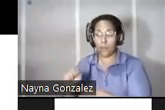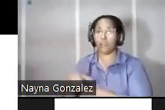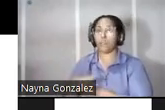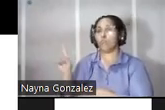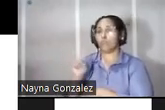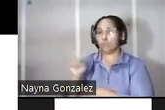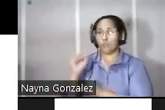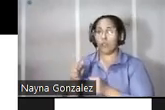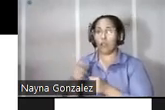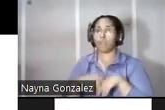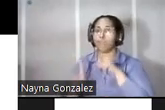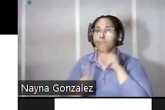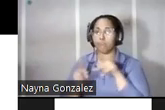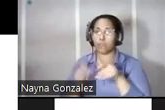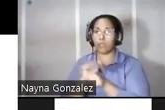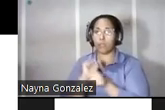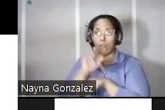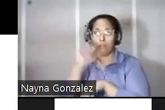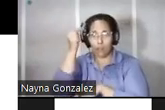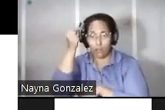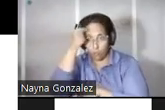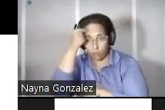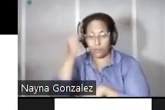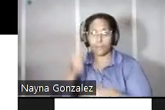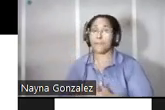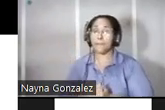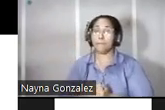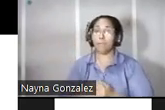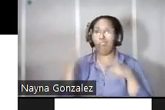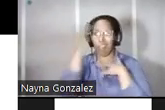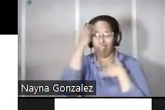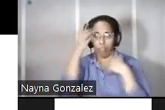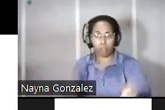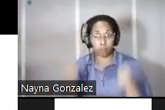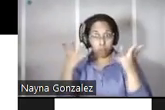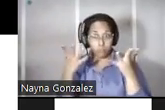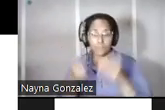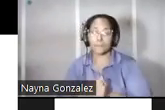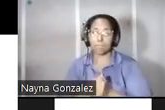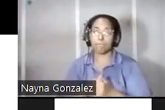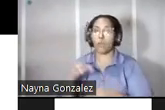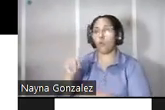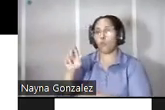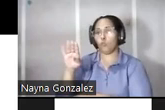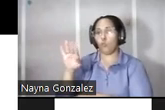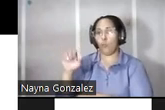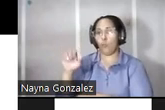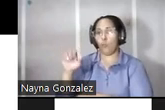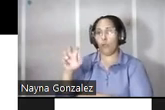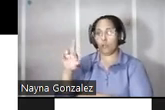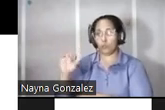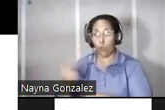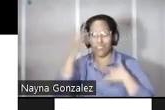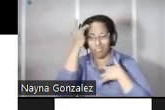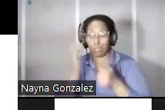del gobierno. Una de las preguntas que hizo fue en cuanto al número de enfermos de tuberculosis que había en el lugar. La enfermera